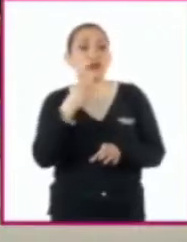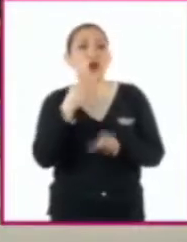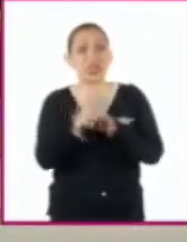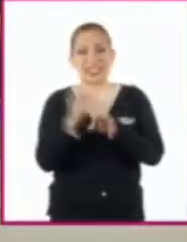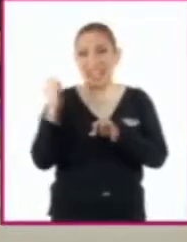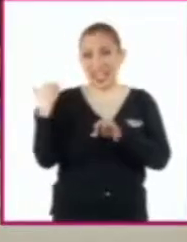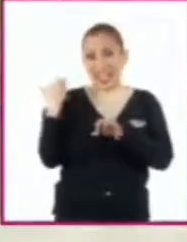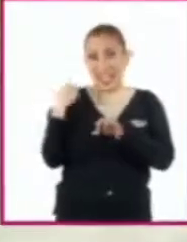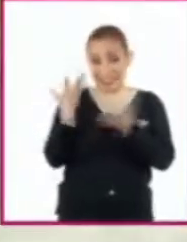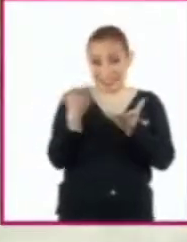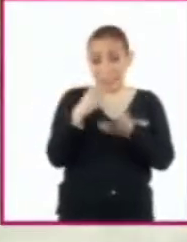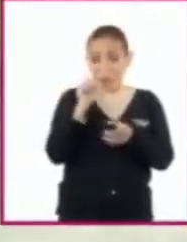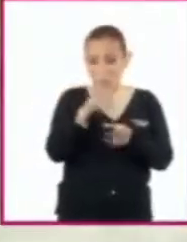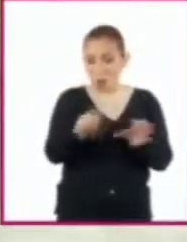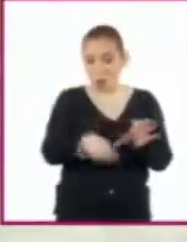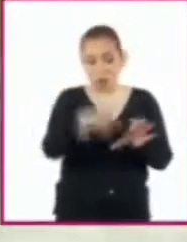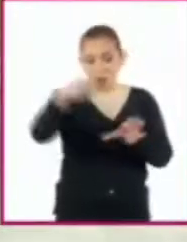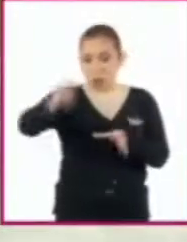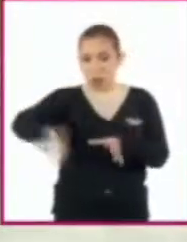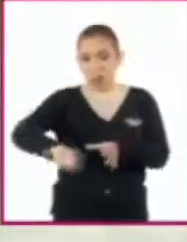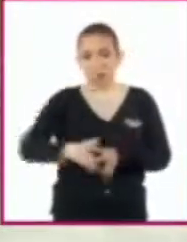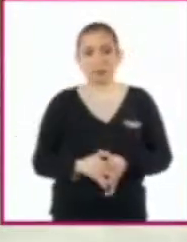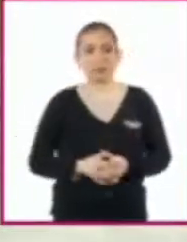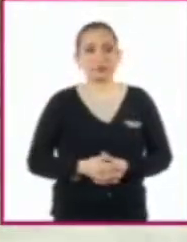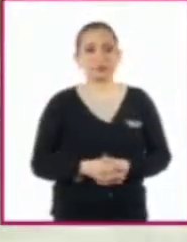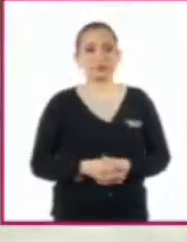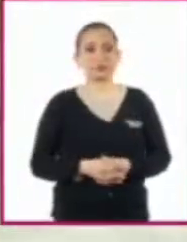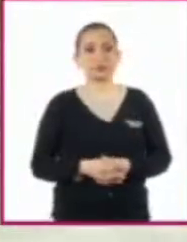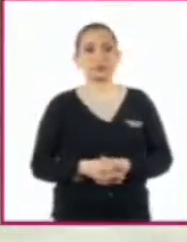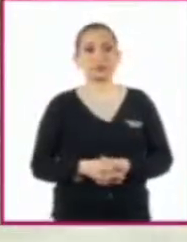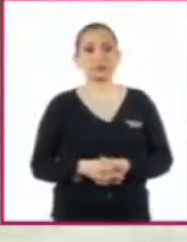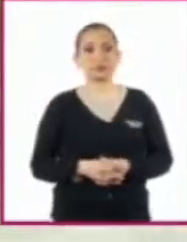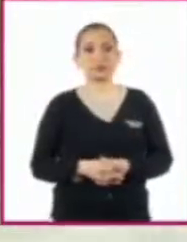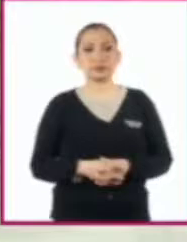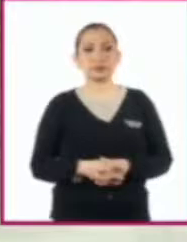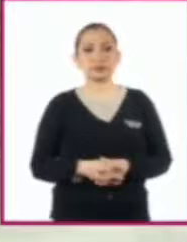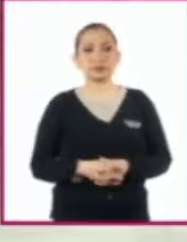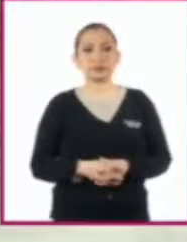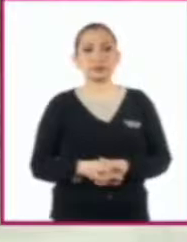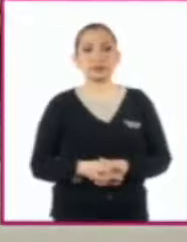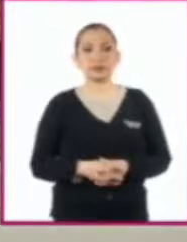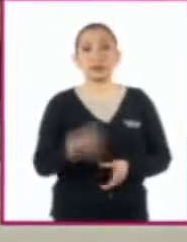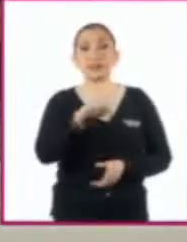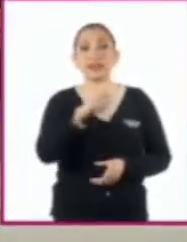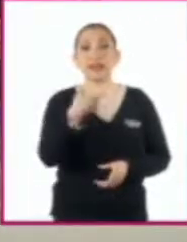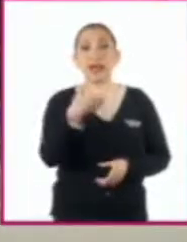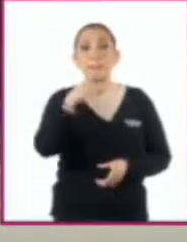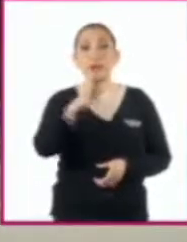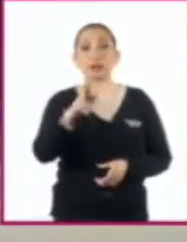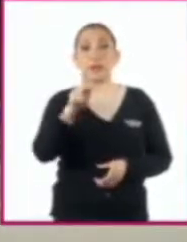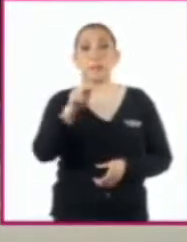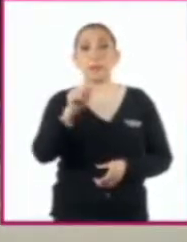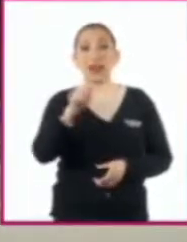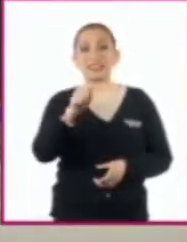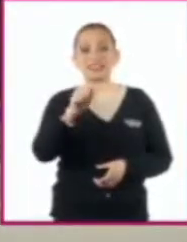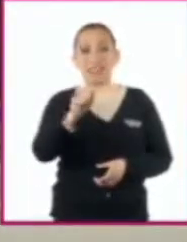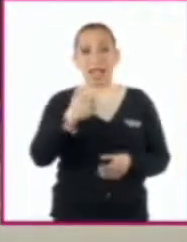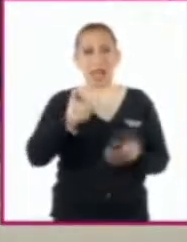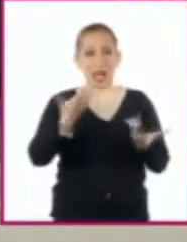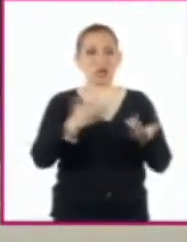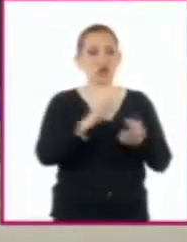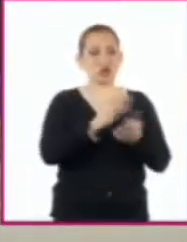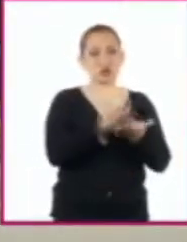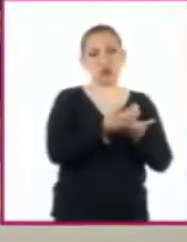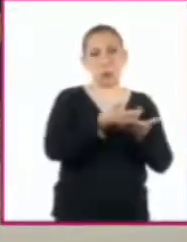acabamos de elaborar. 100 gramos de pasta,